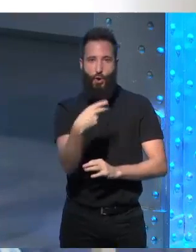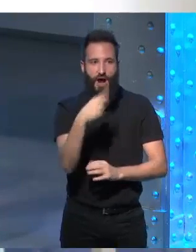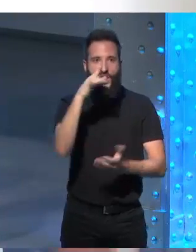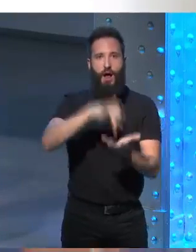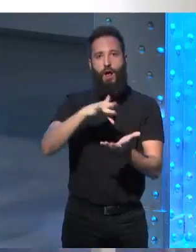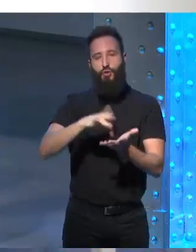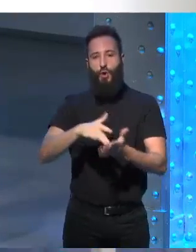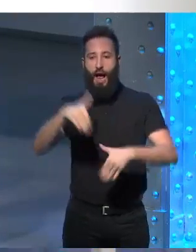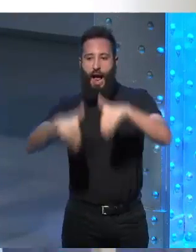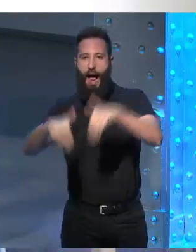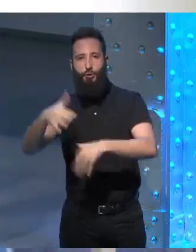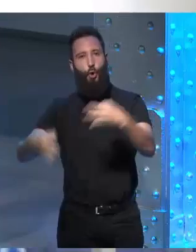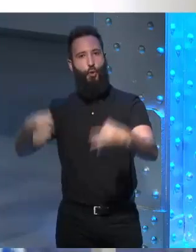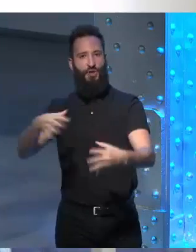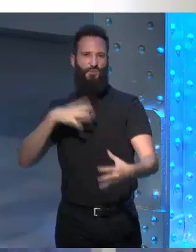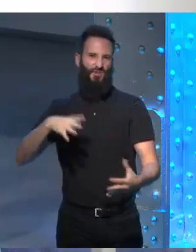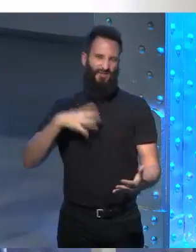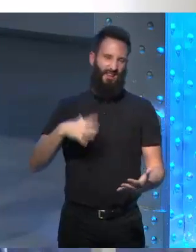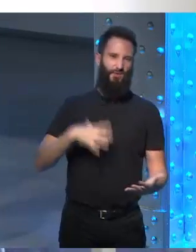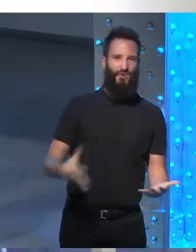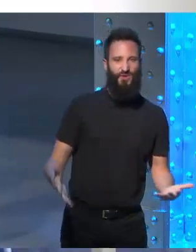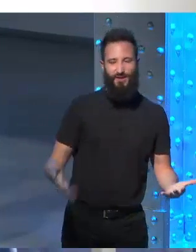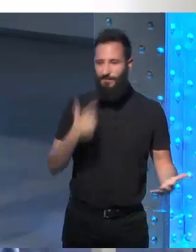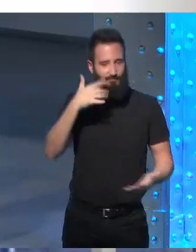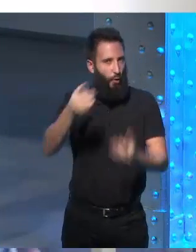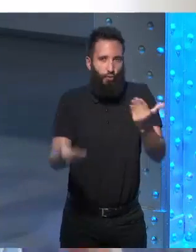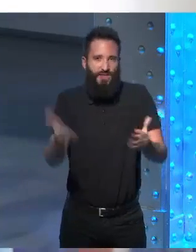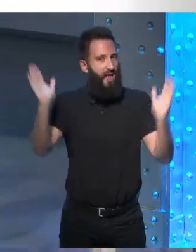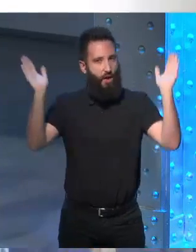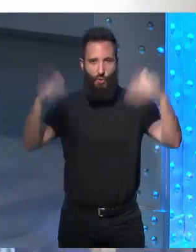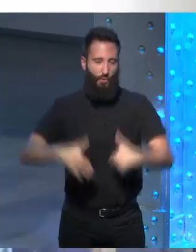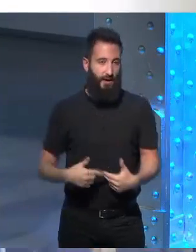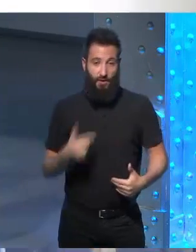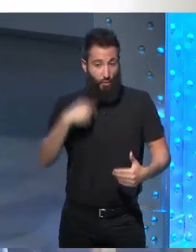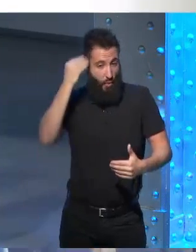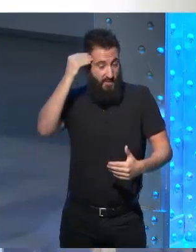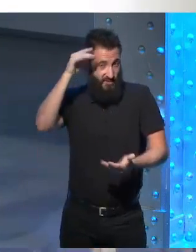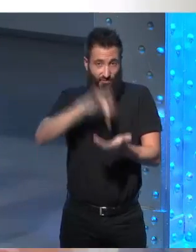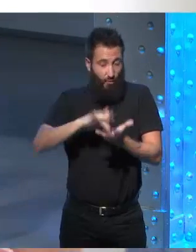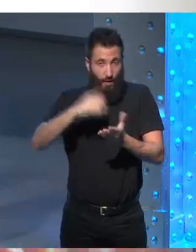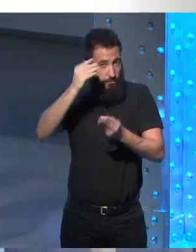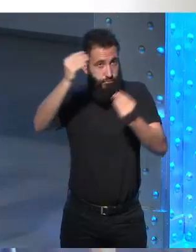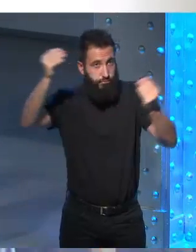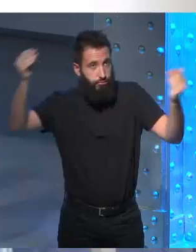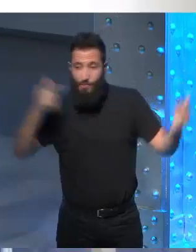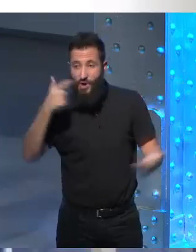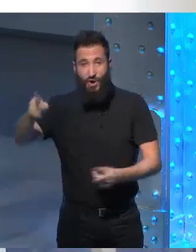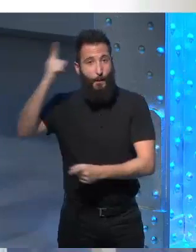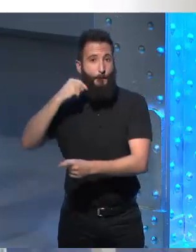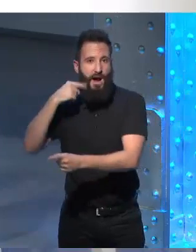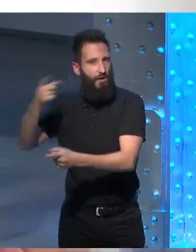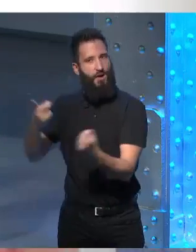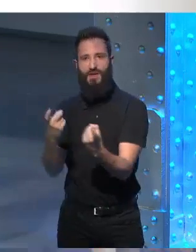jurídicos documentados, por favor, criaturas. Hostia, no es justo, tío. Yo creo que se nos está yendo de madre. Los bancos son